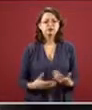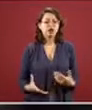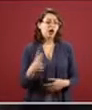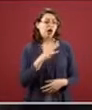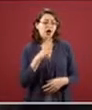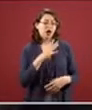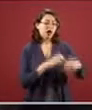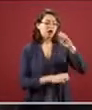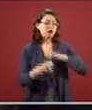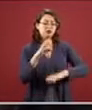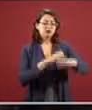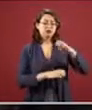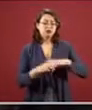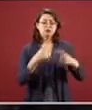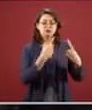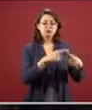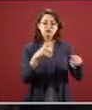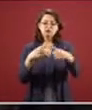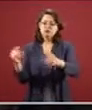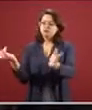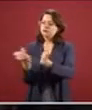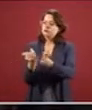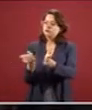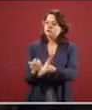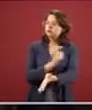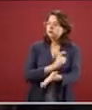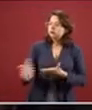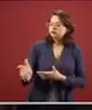empresas, sí, que no pagan,